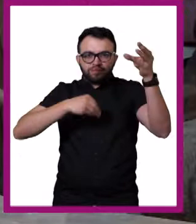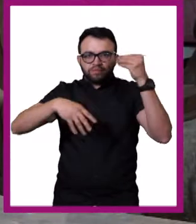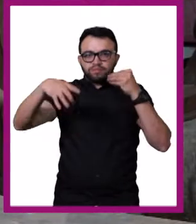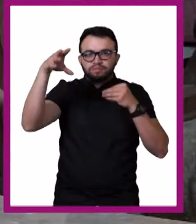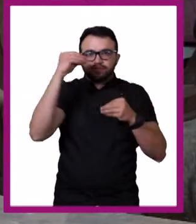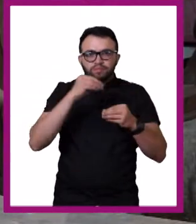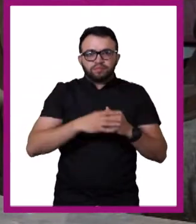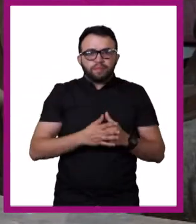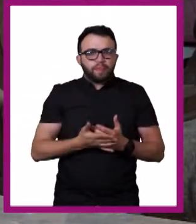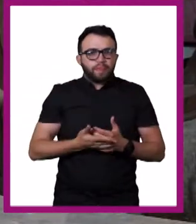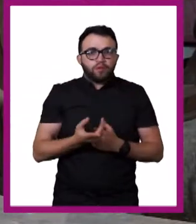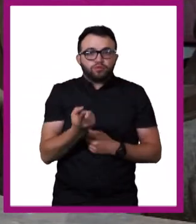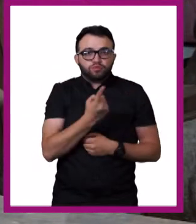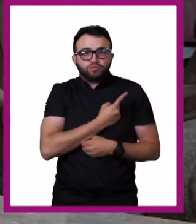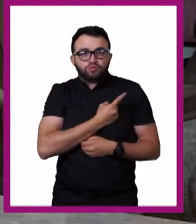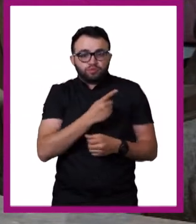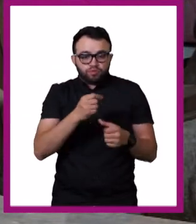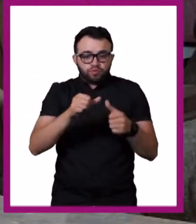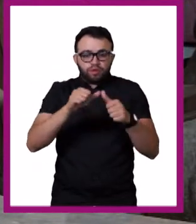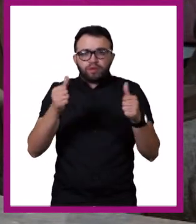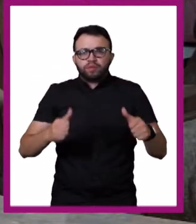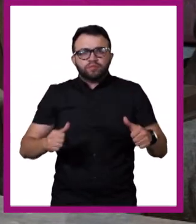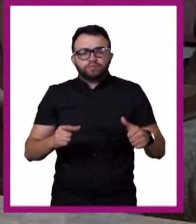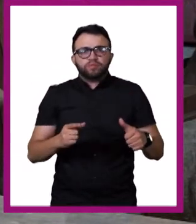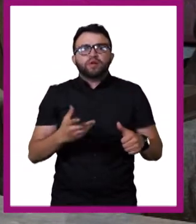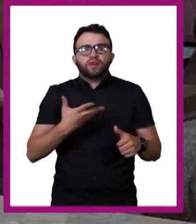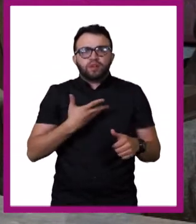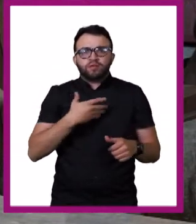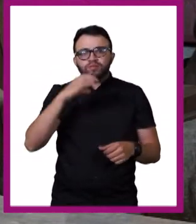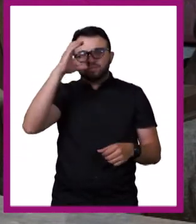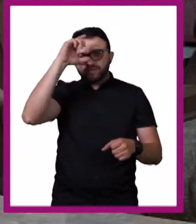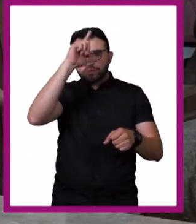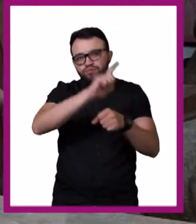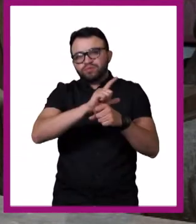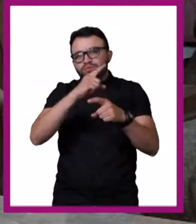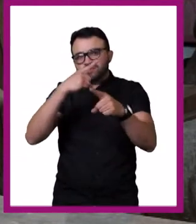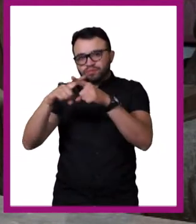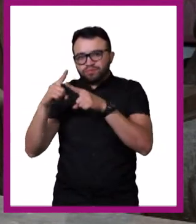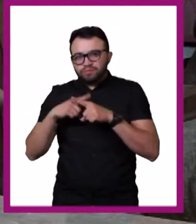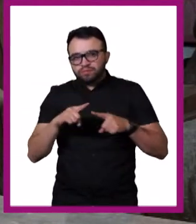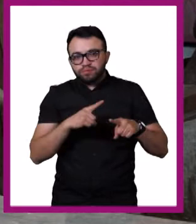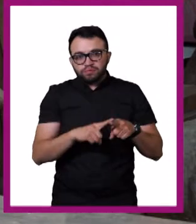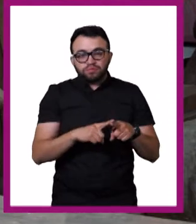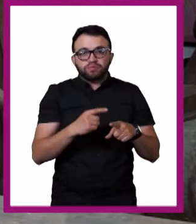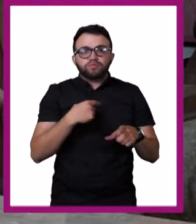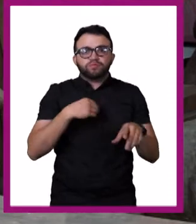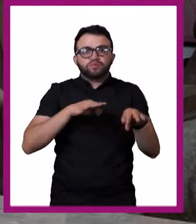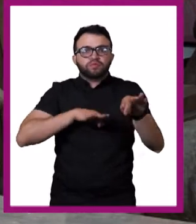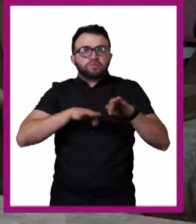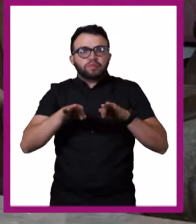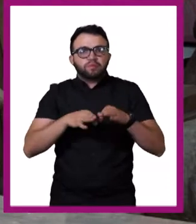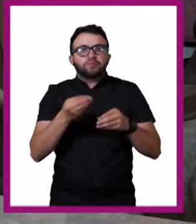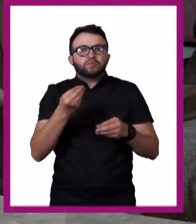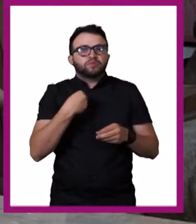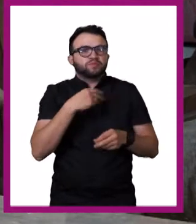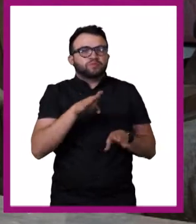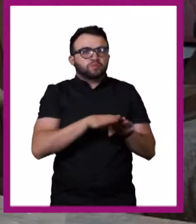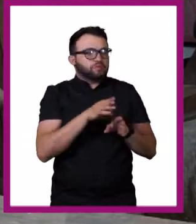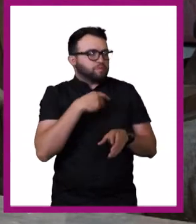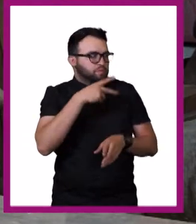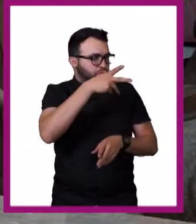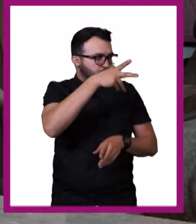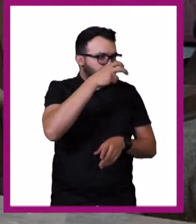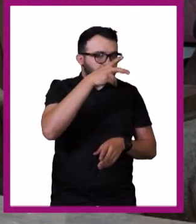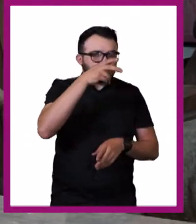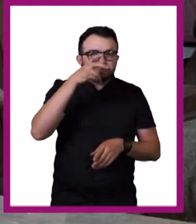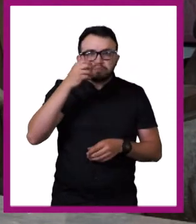solamente artistas, culturas. He trabajado mucho a partir de ciertas culturas. En este momento, por